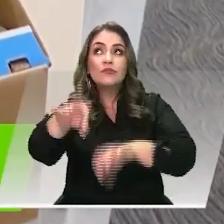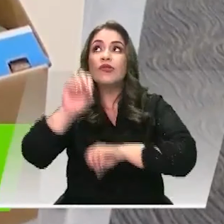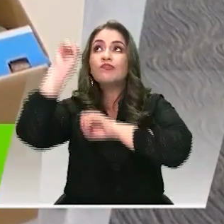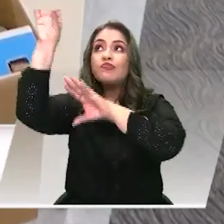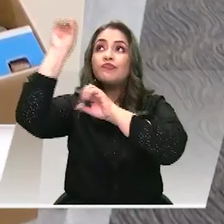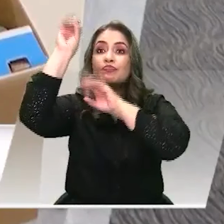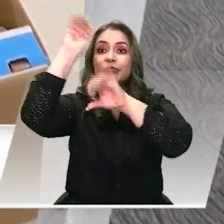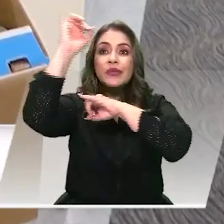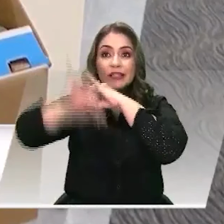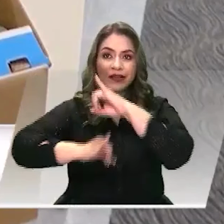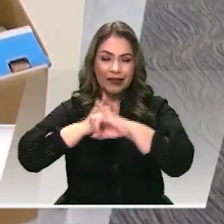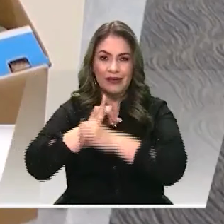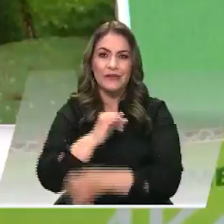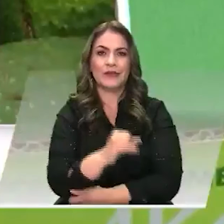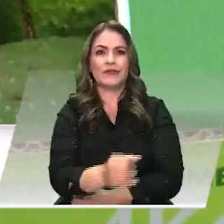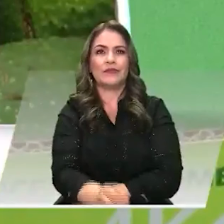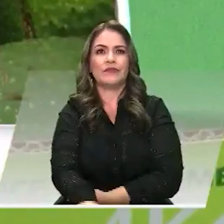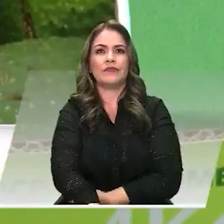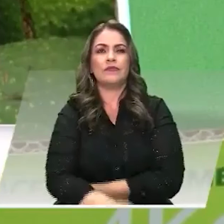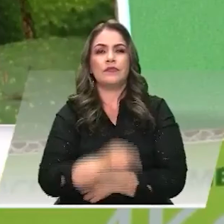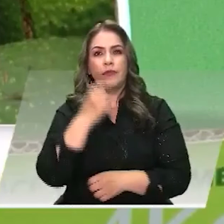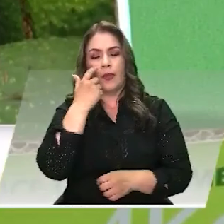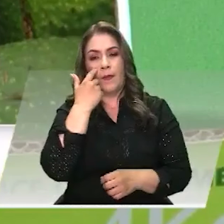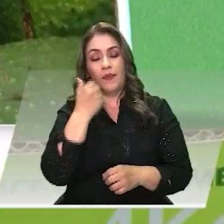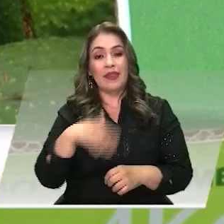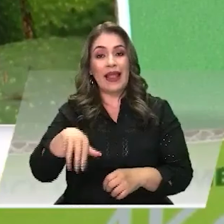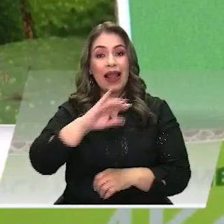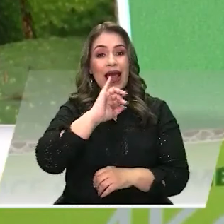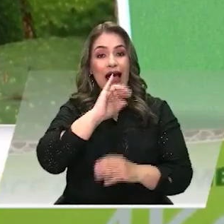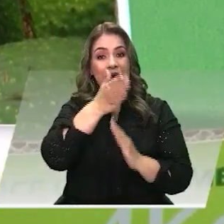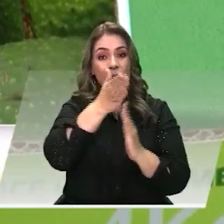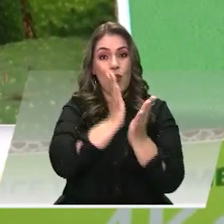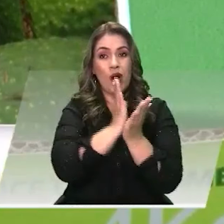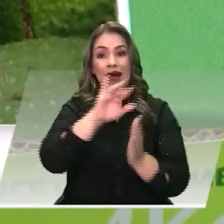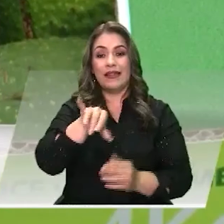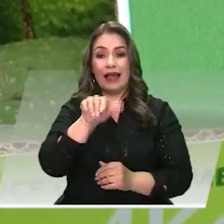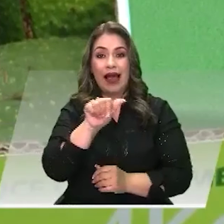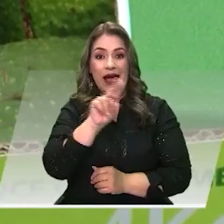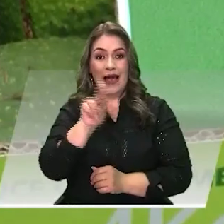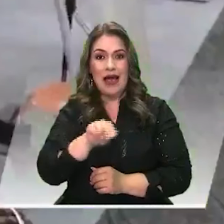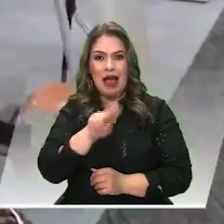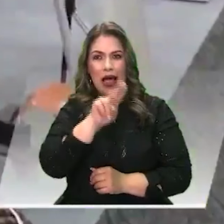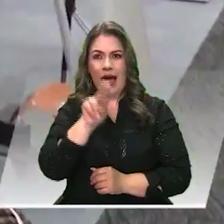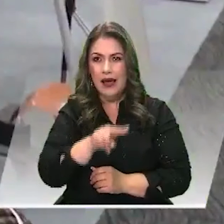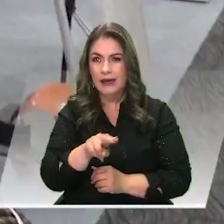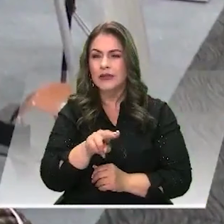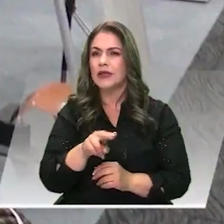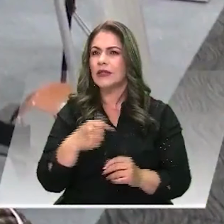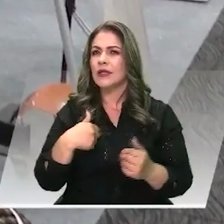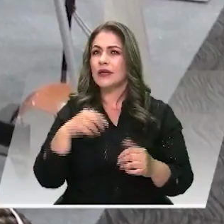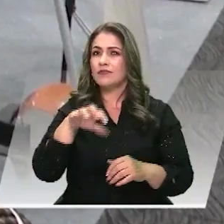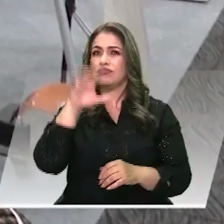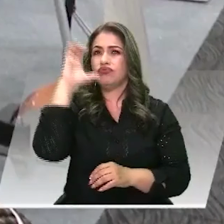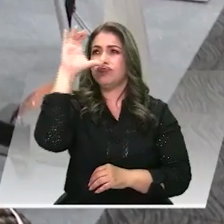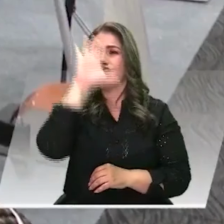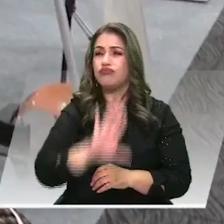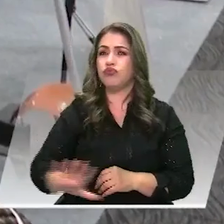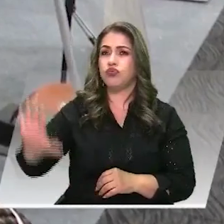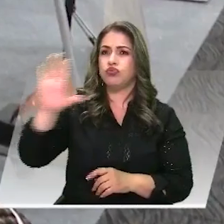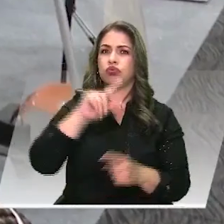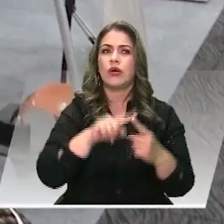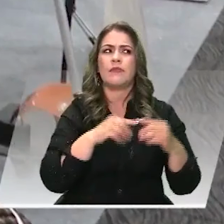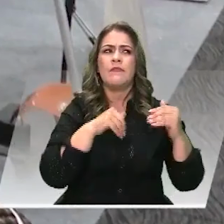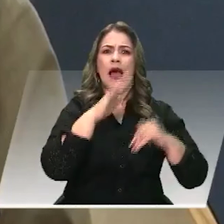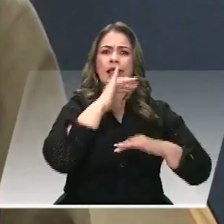Uno de los principales retos que tiene la industria del aguacate Hass en el país es penetrar más y mejor en mercados internacionales como Estados Unidos